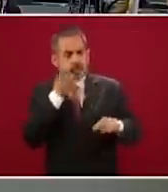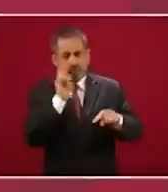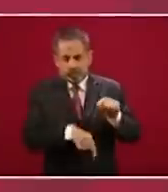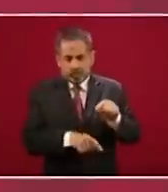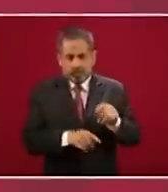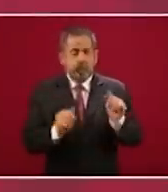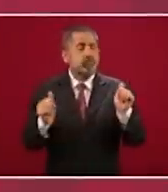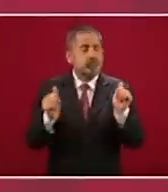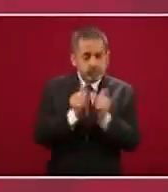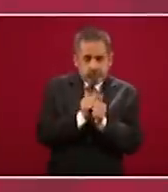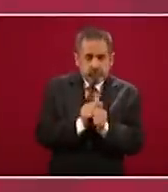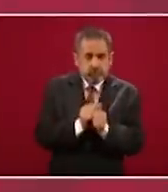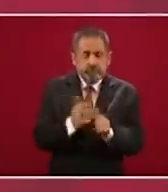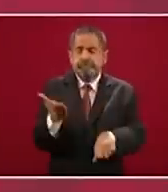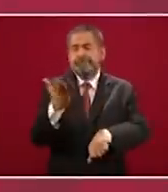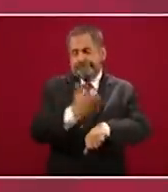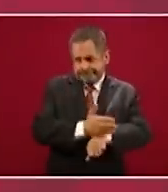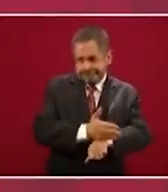ir acompañado